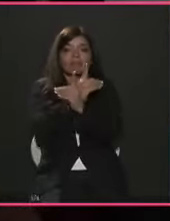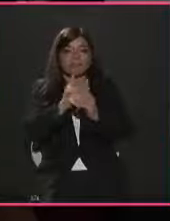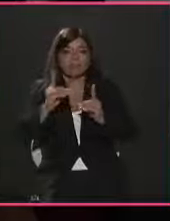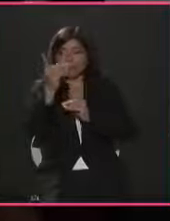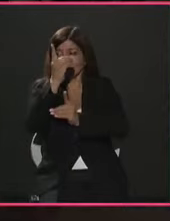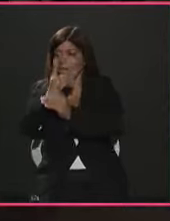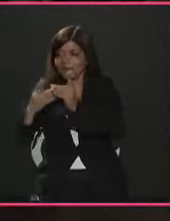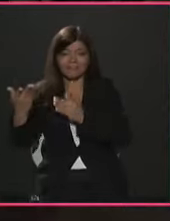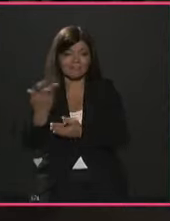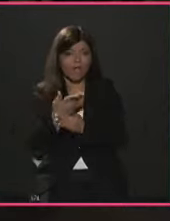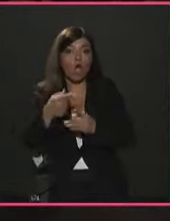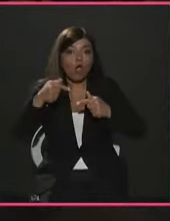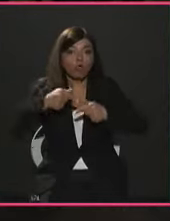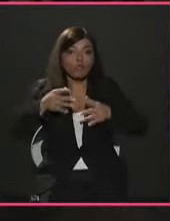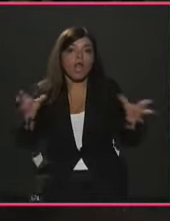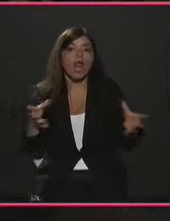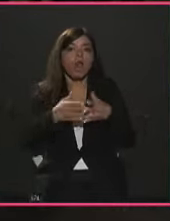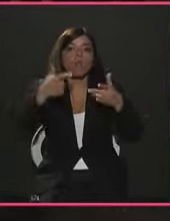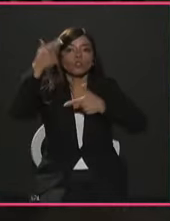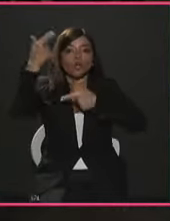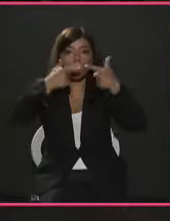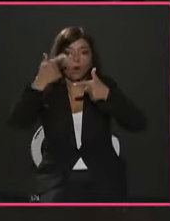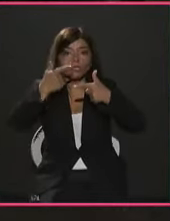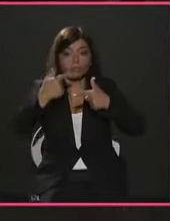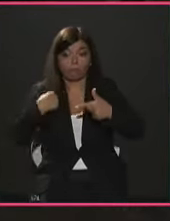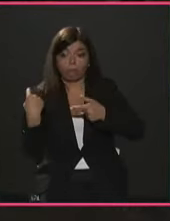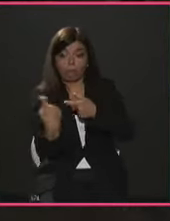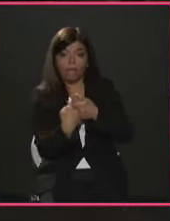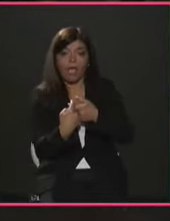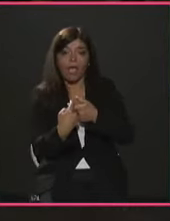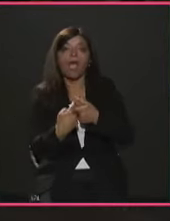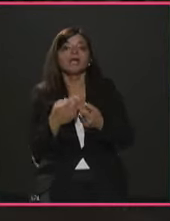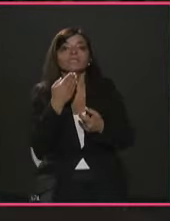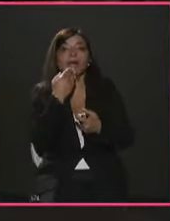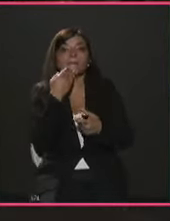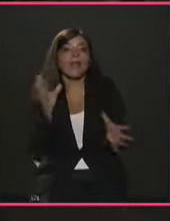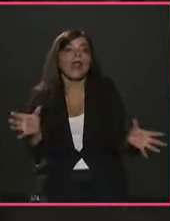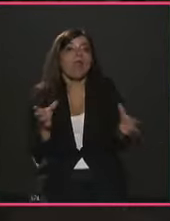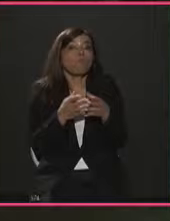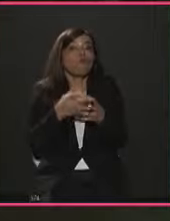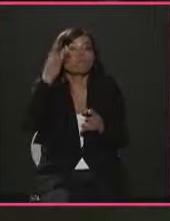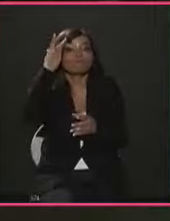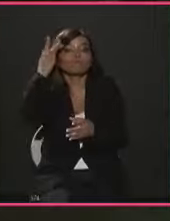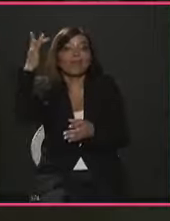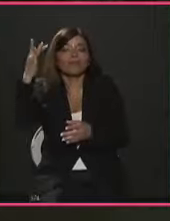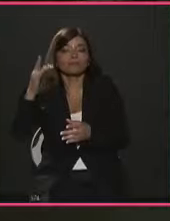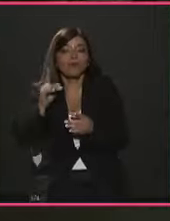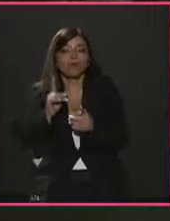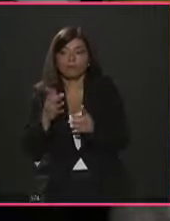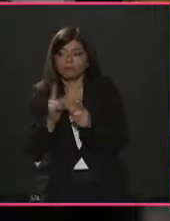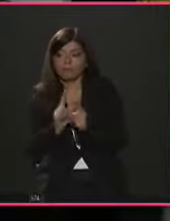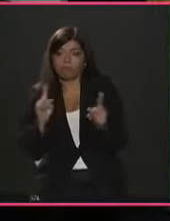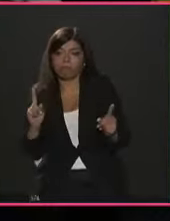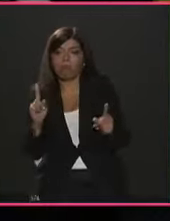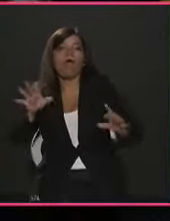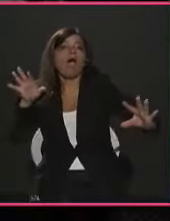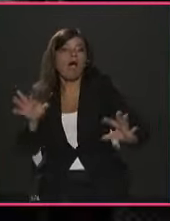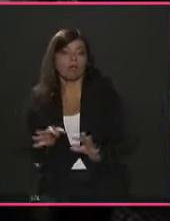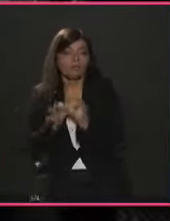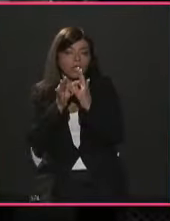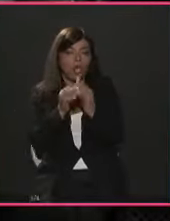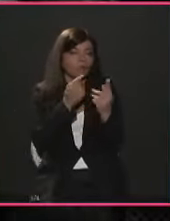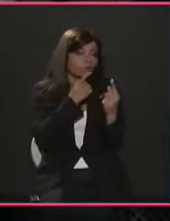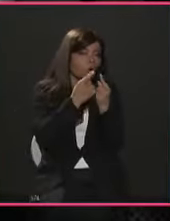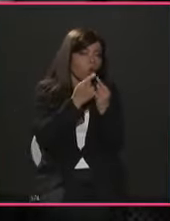día el mundo político al cual yo pertenezco el mundo intelectual se escapó de la política se alejó y tenemos que reponerlo a